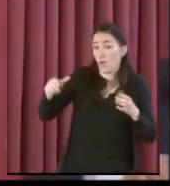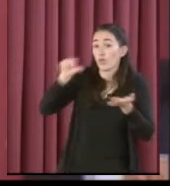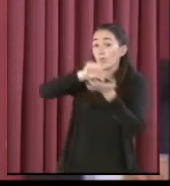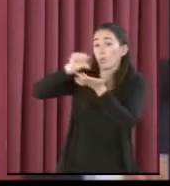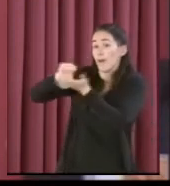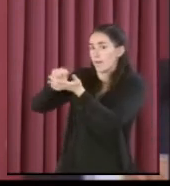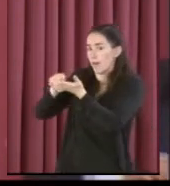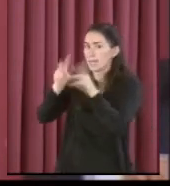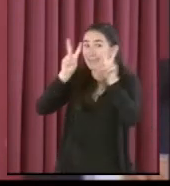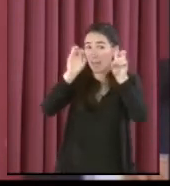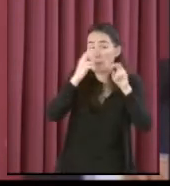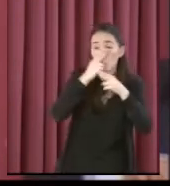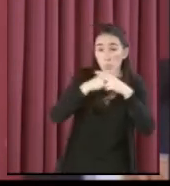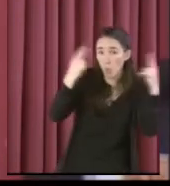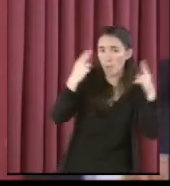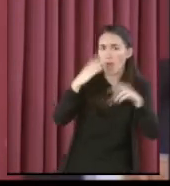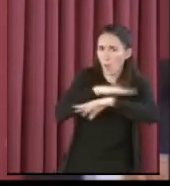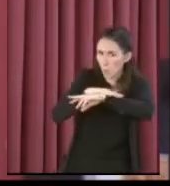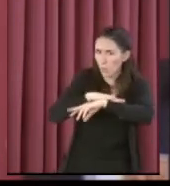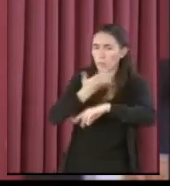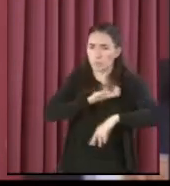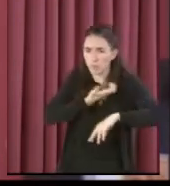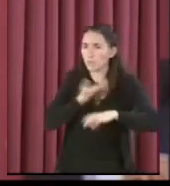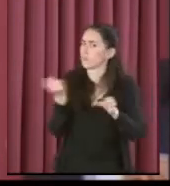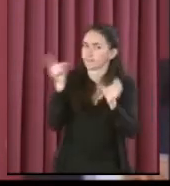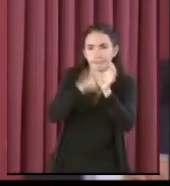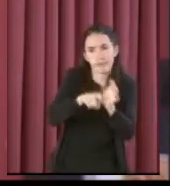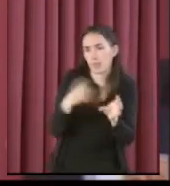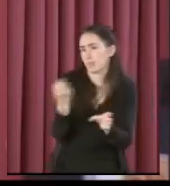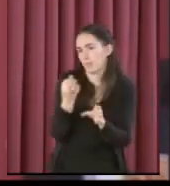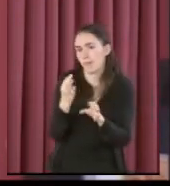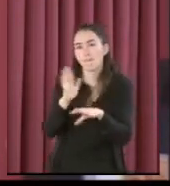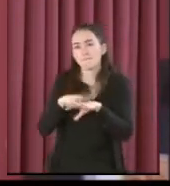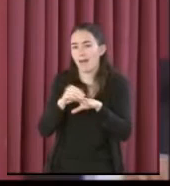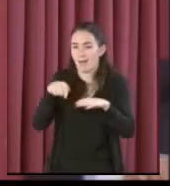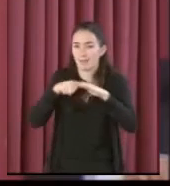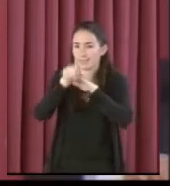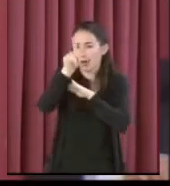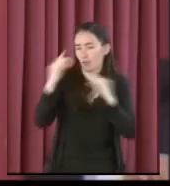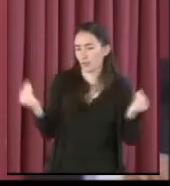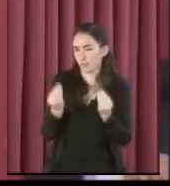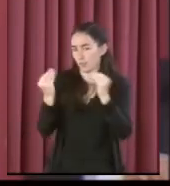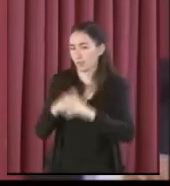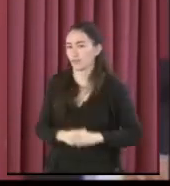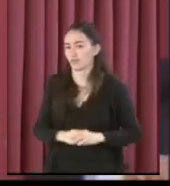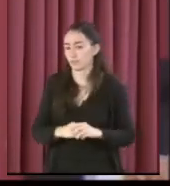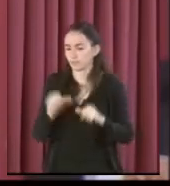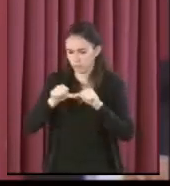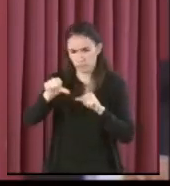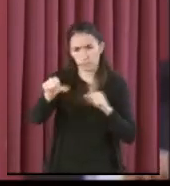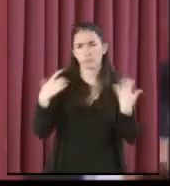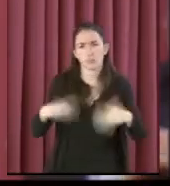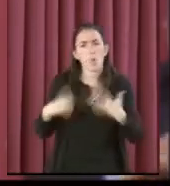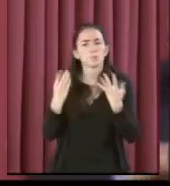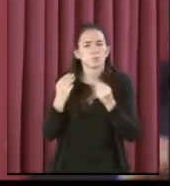las cuestiones públicas como condición indispensable para el desarrollo de la ciudad. Tenemos por delante, sin duda, mucho trabajo